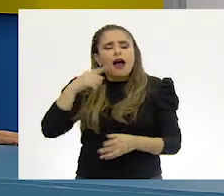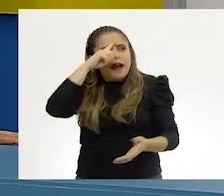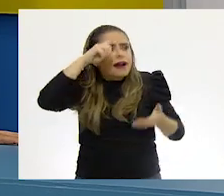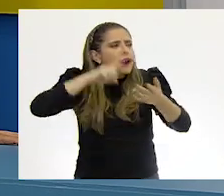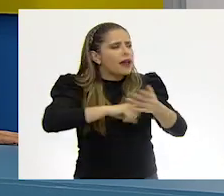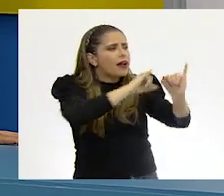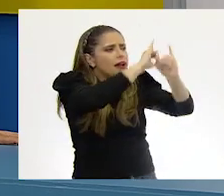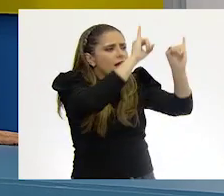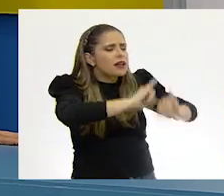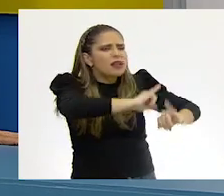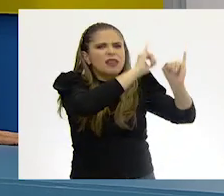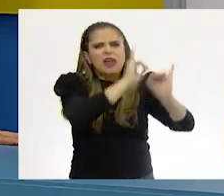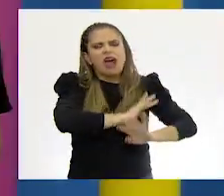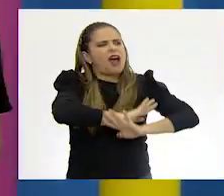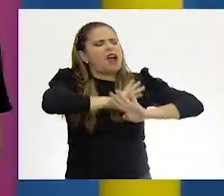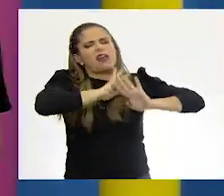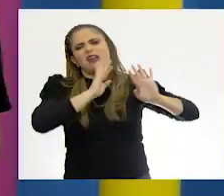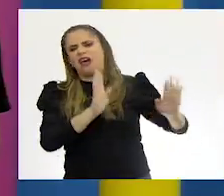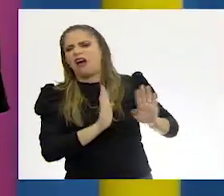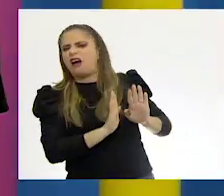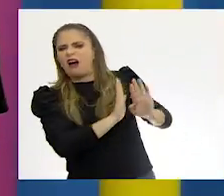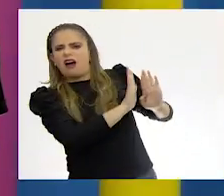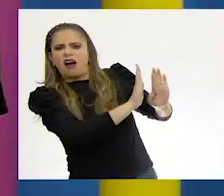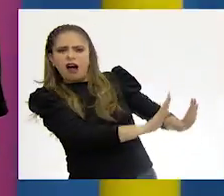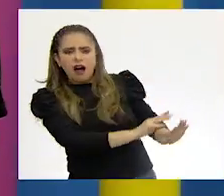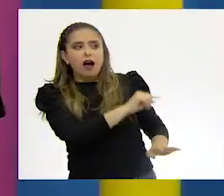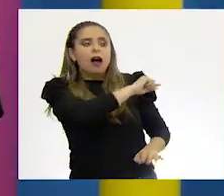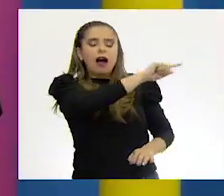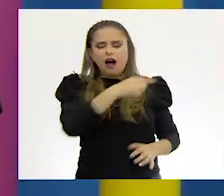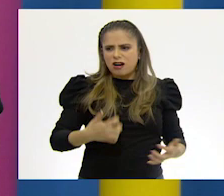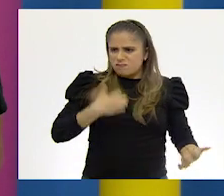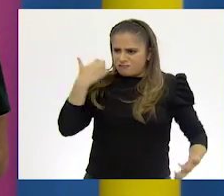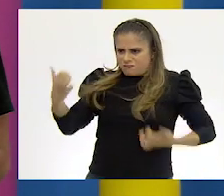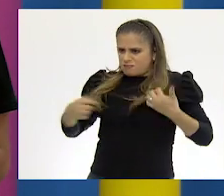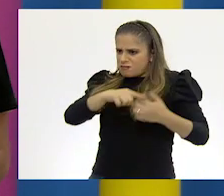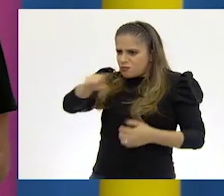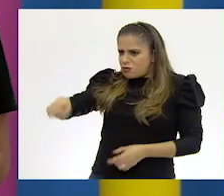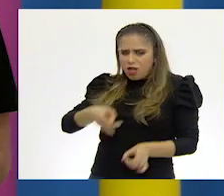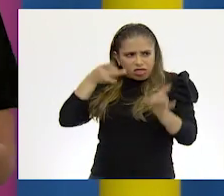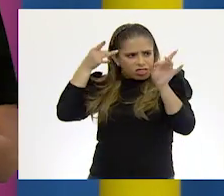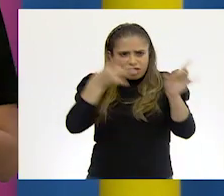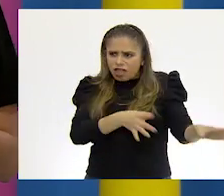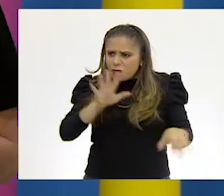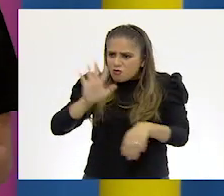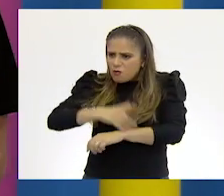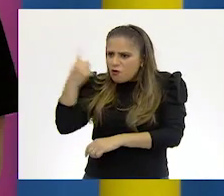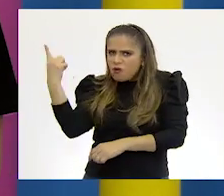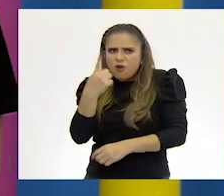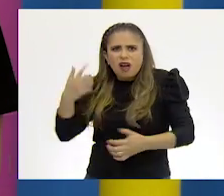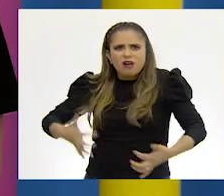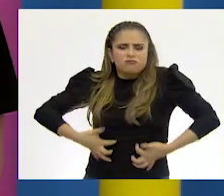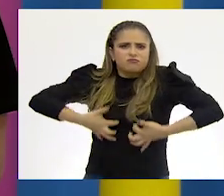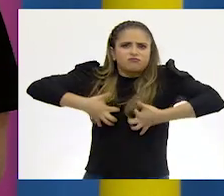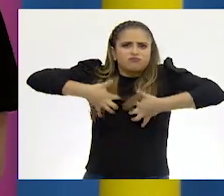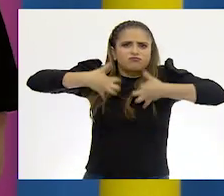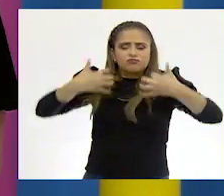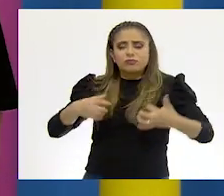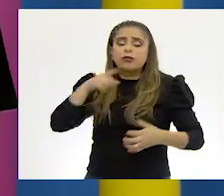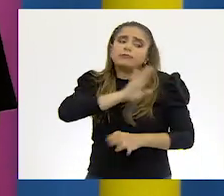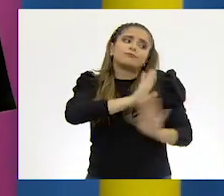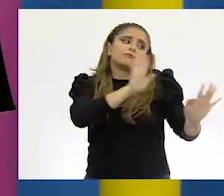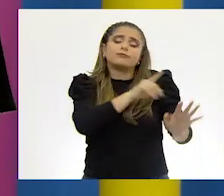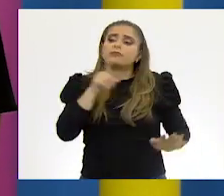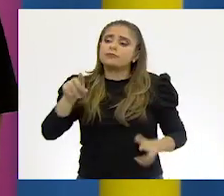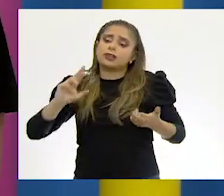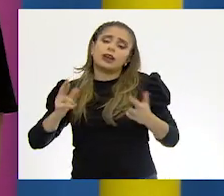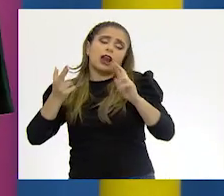y costumbres. El hecho de que cada vez más gente adoptara el cristianismo como su nueva religión